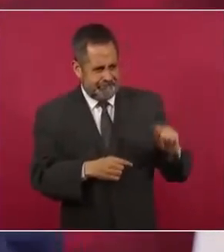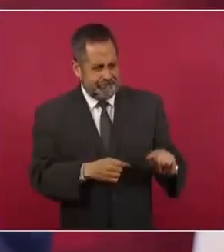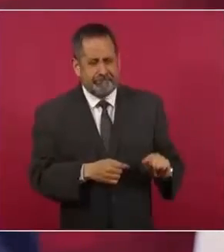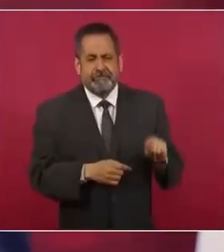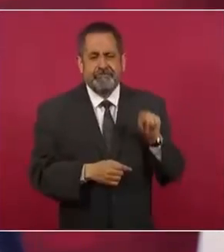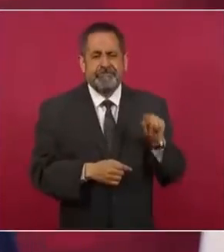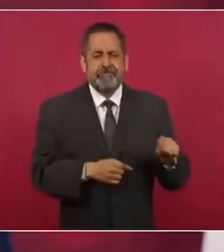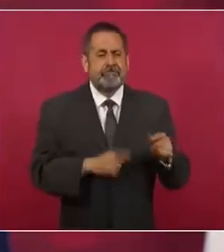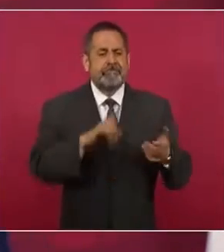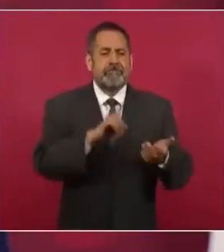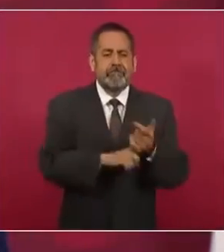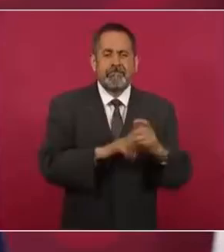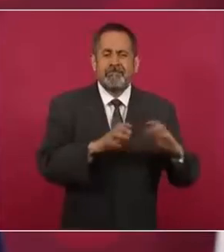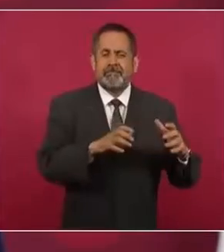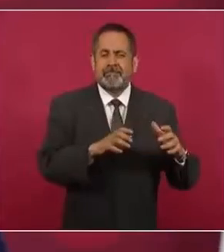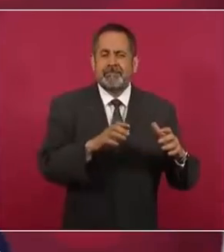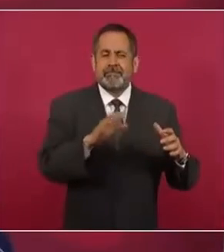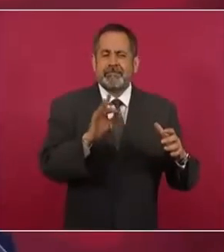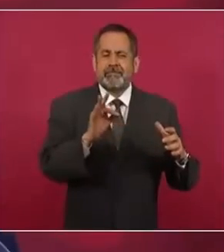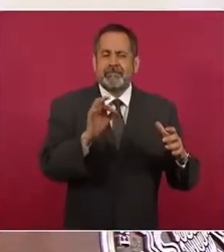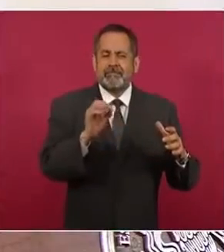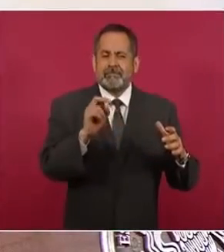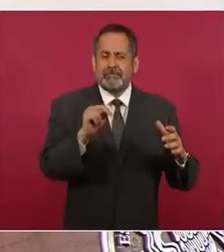son los fondos de inversión